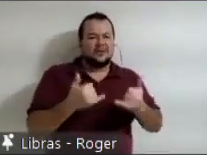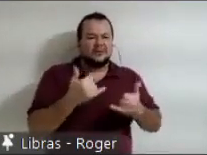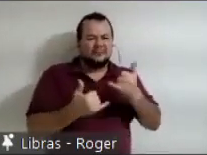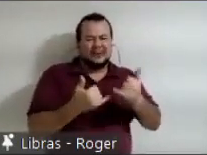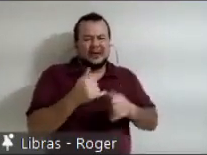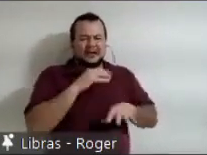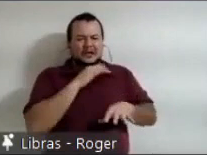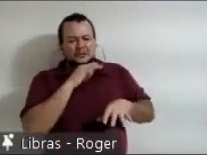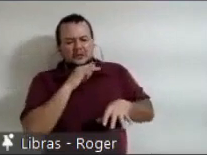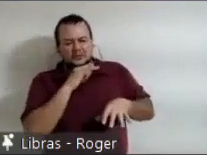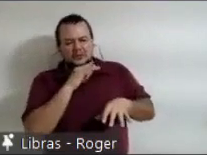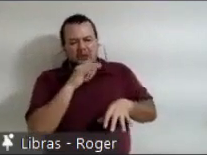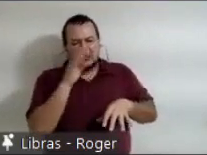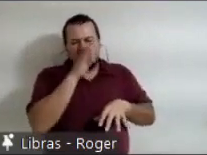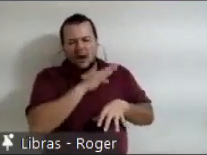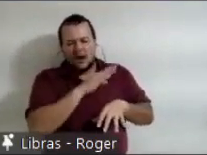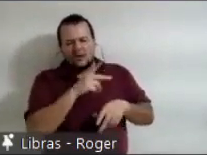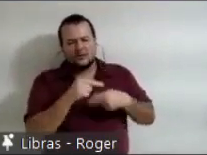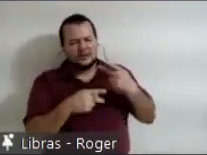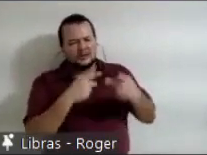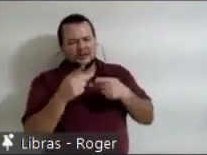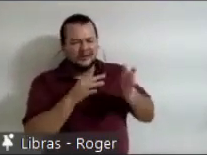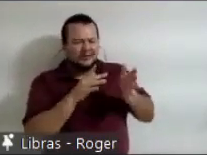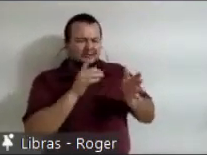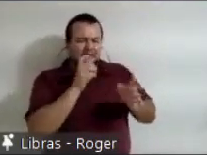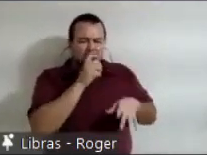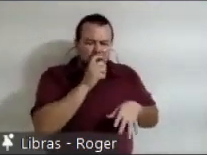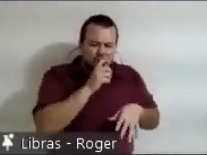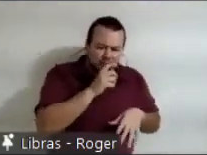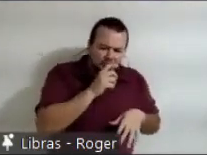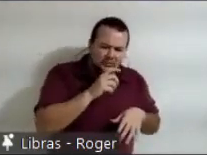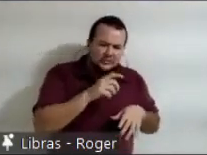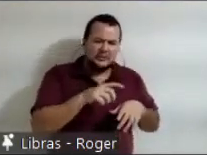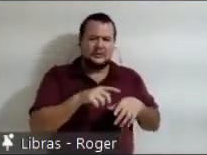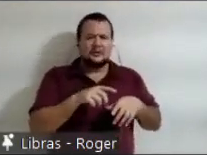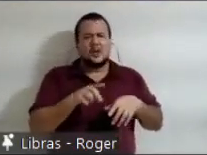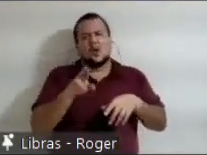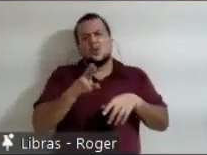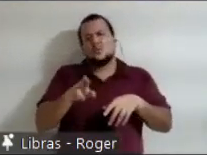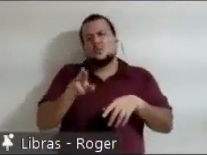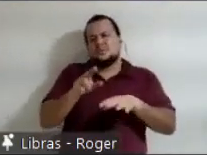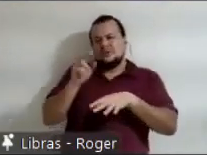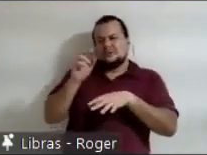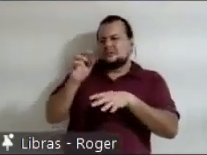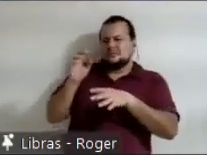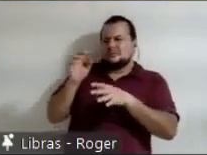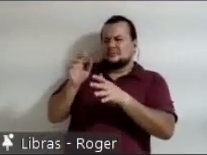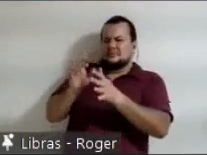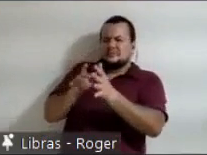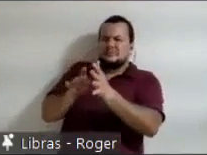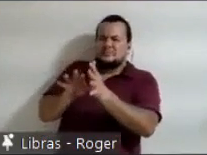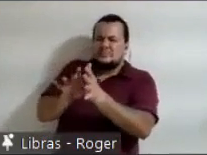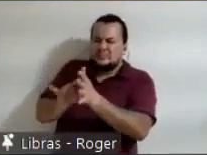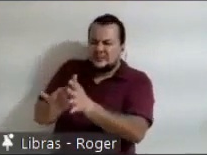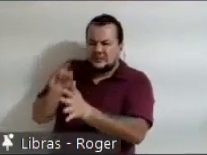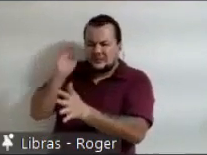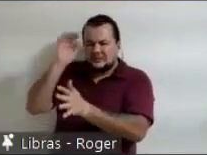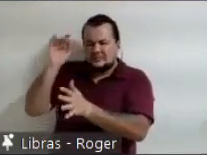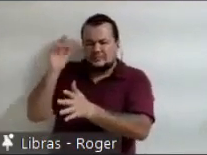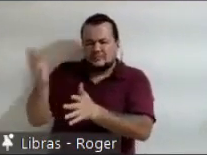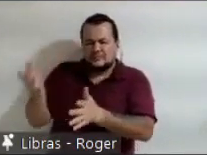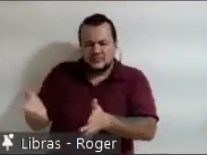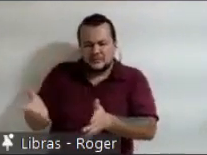sino con la ficción de que estamos haciendo roles distintos yo juego a docente tú